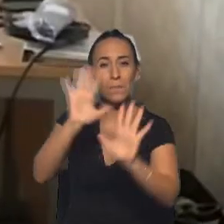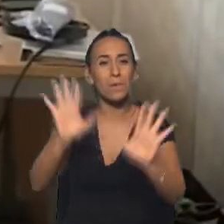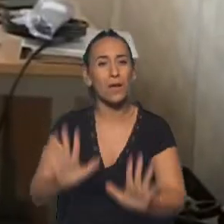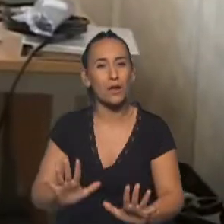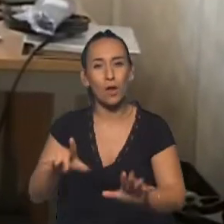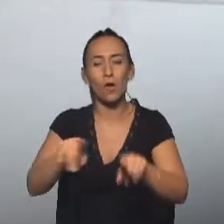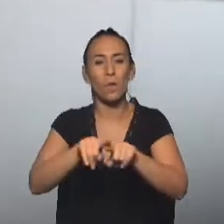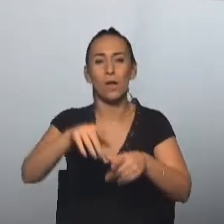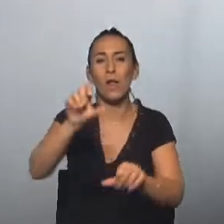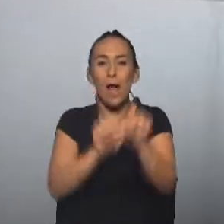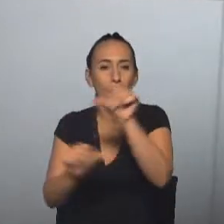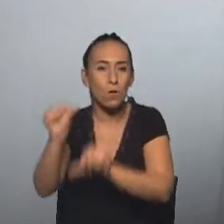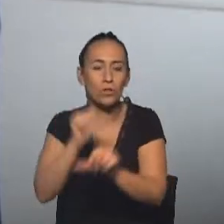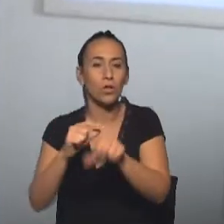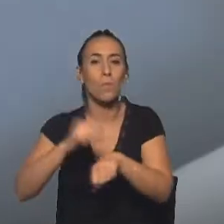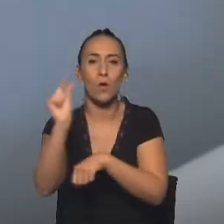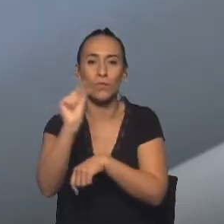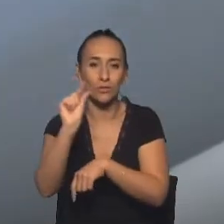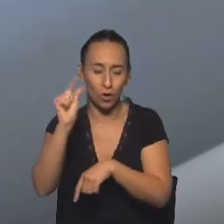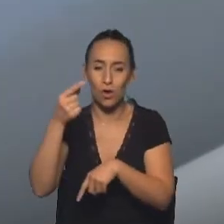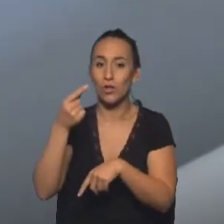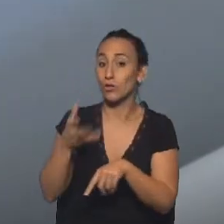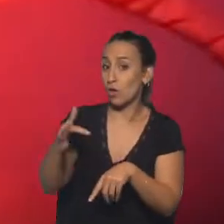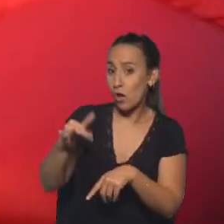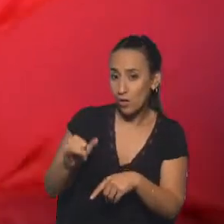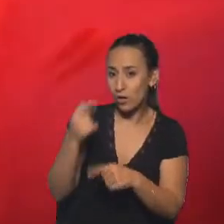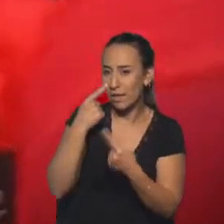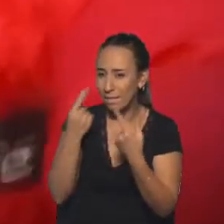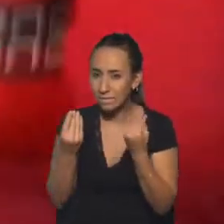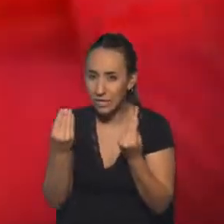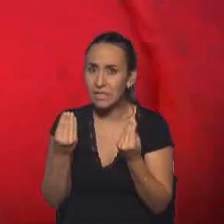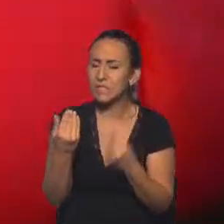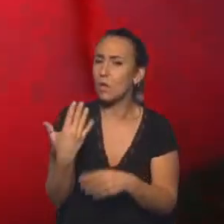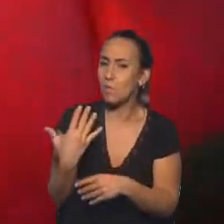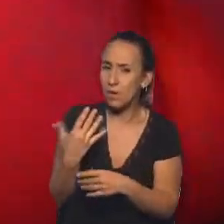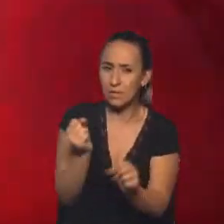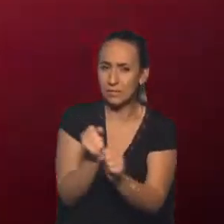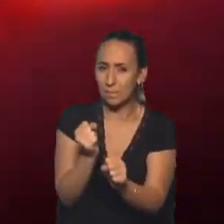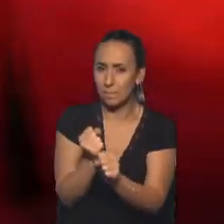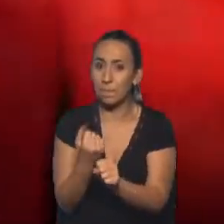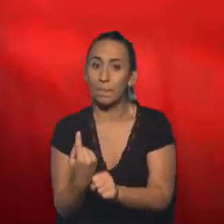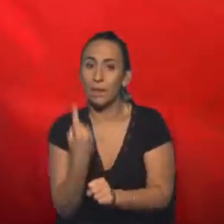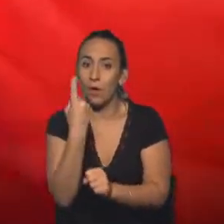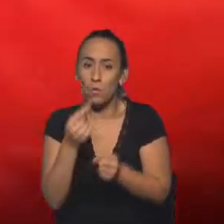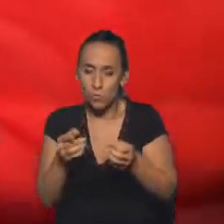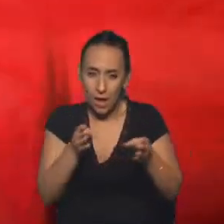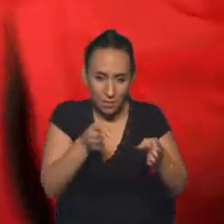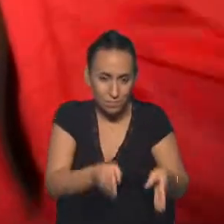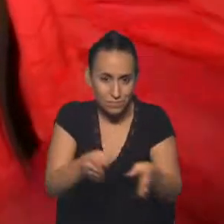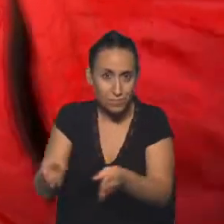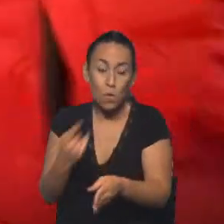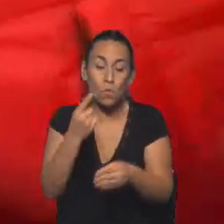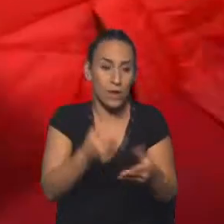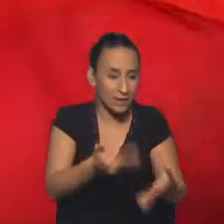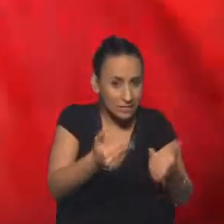hacía día a día, viendo las condiciones, sobre todo si había posibilidad de trabajar en una o más sepulturas.